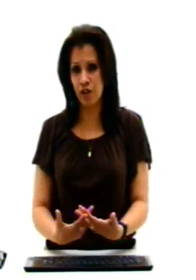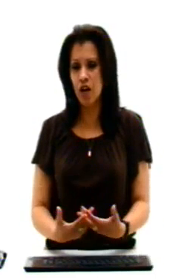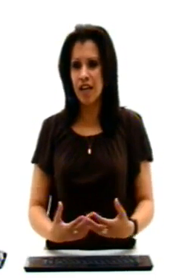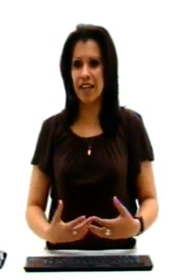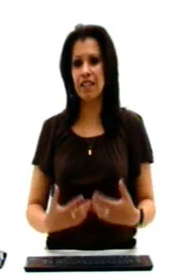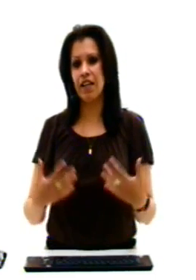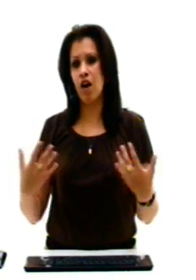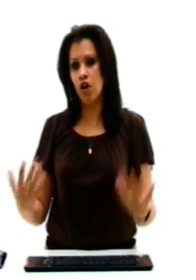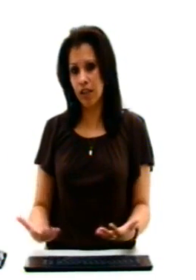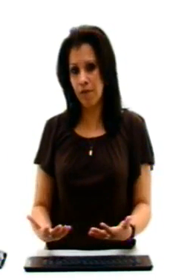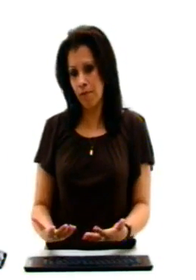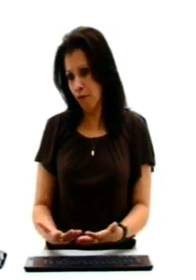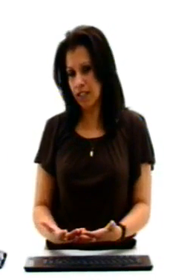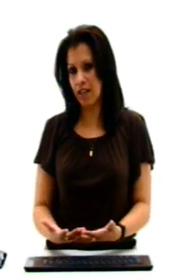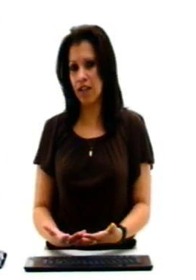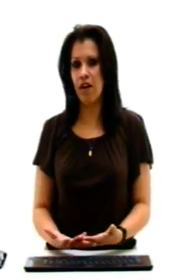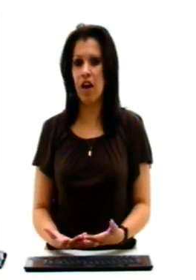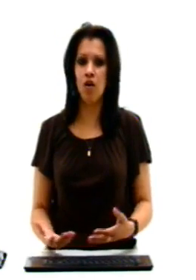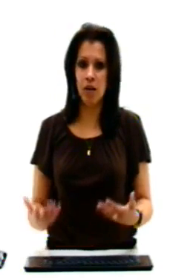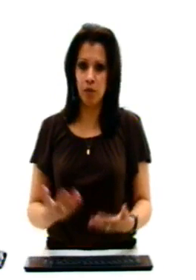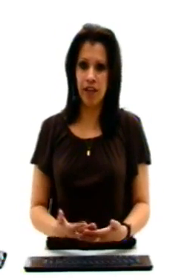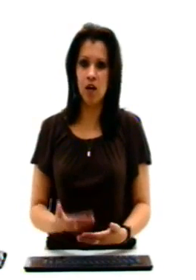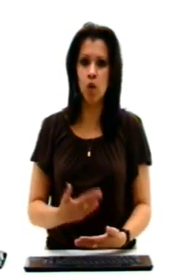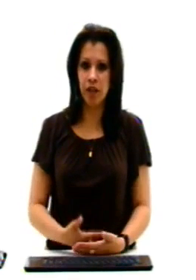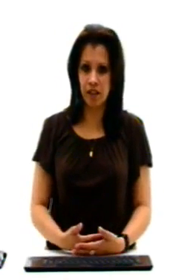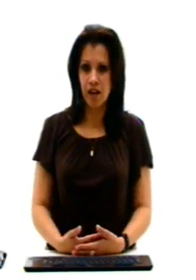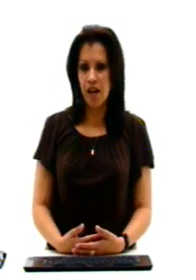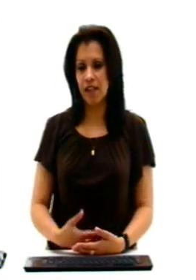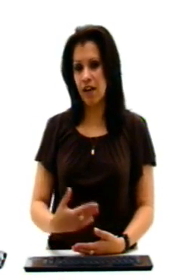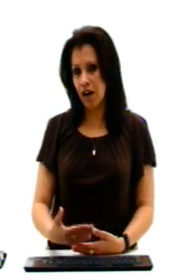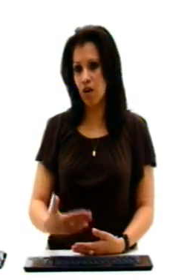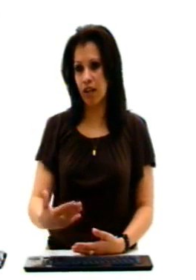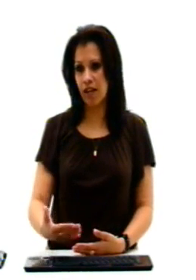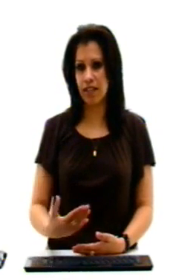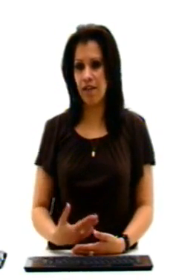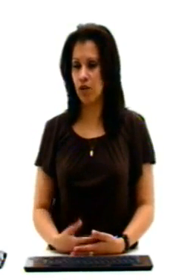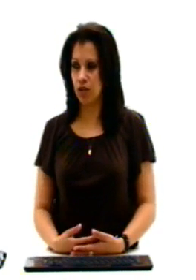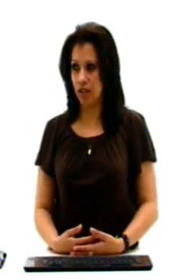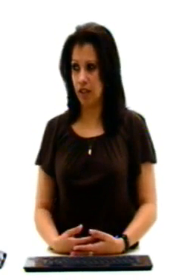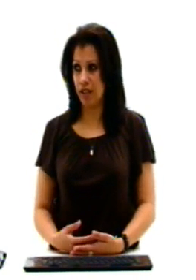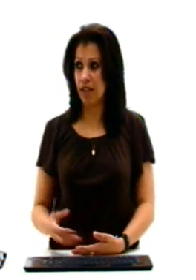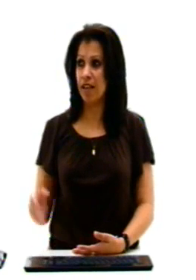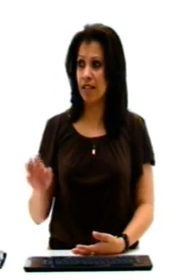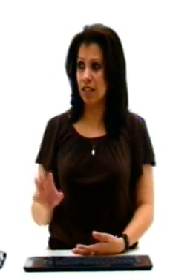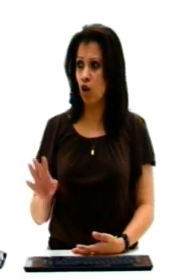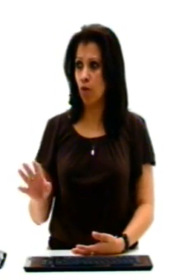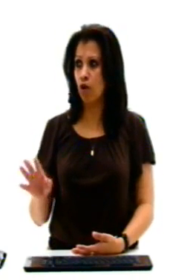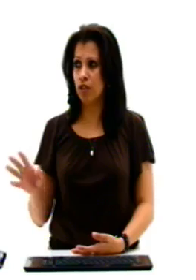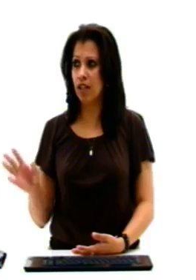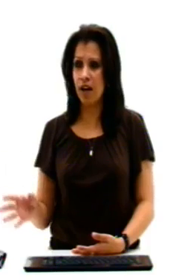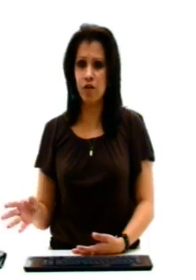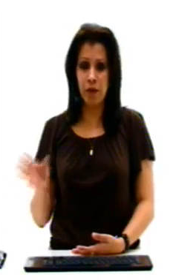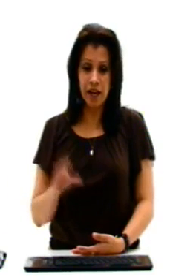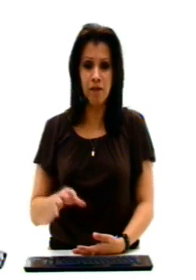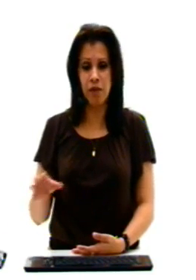necesario que existiera otra fuerza de trabajo que pudiera cubrir el trabajo que realizaban los indígenas es así como